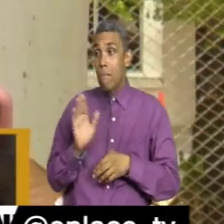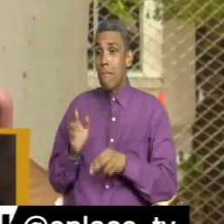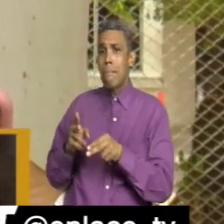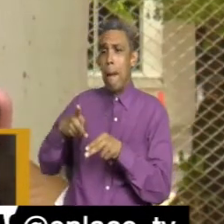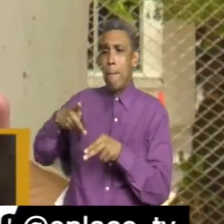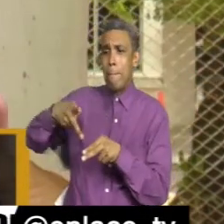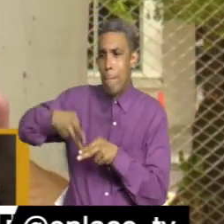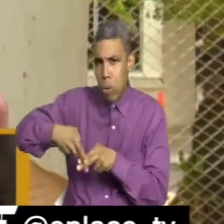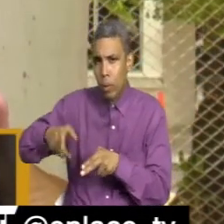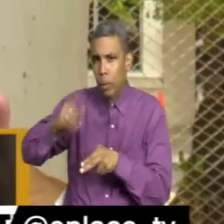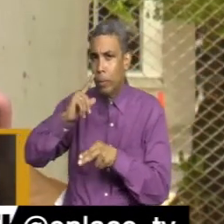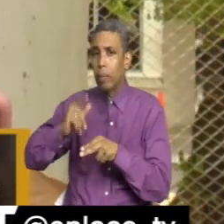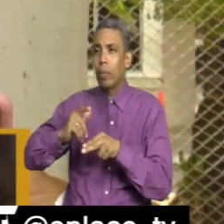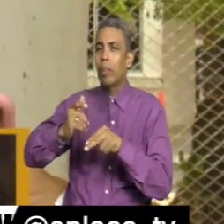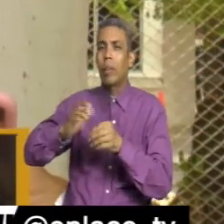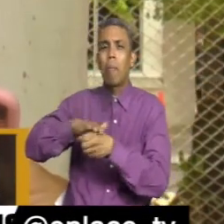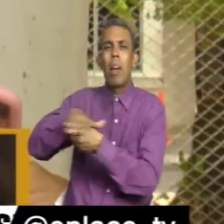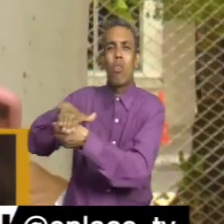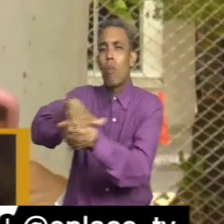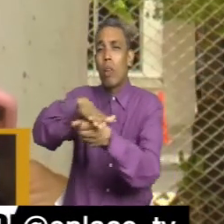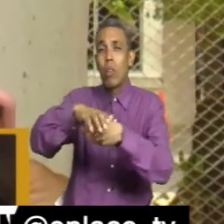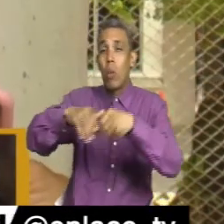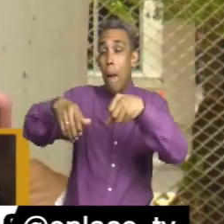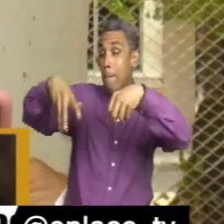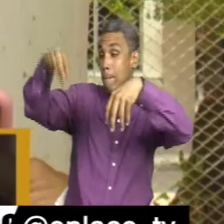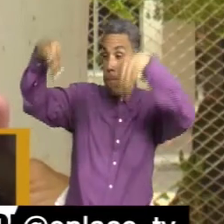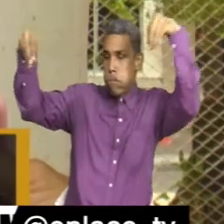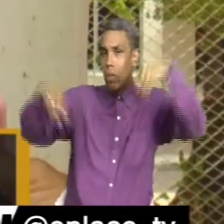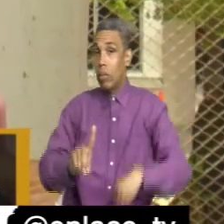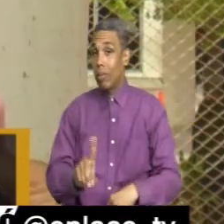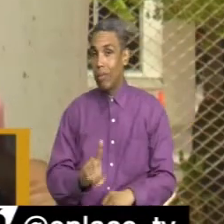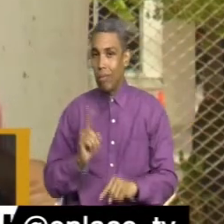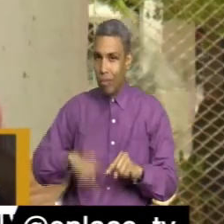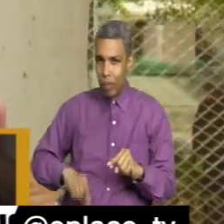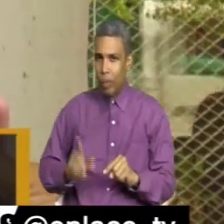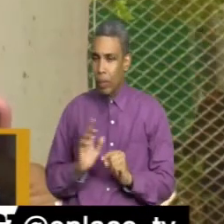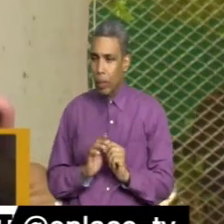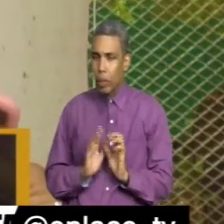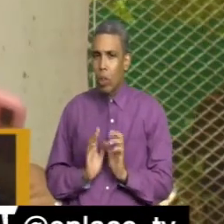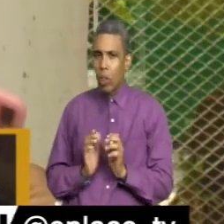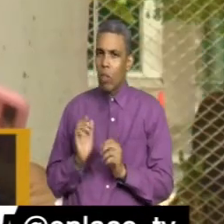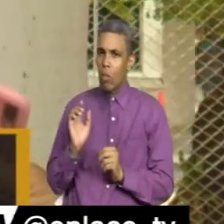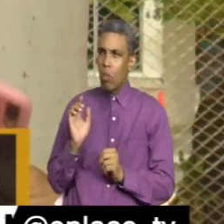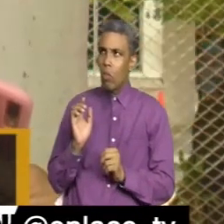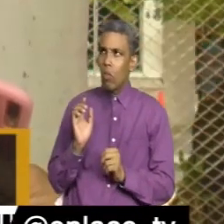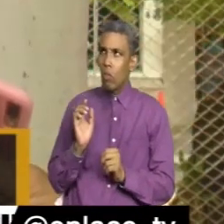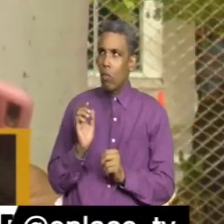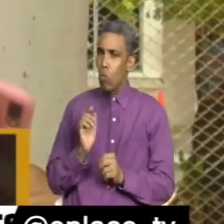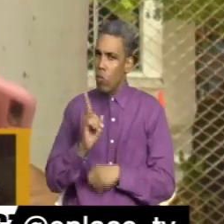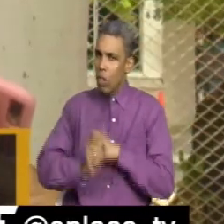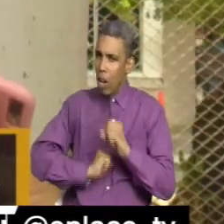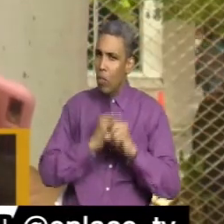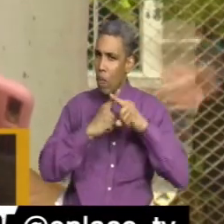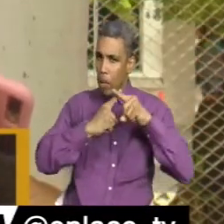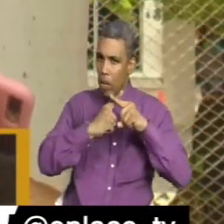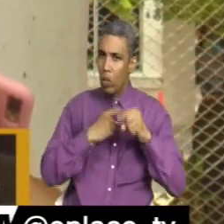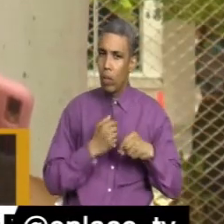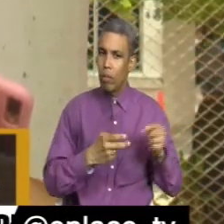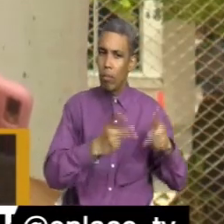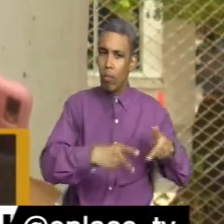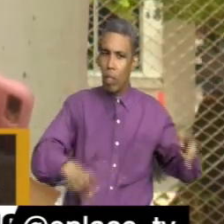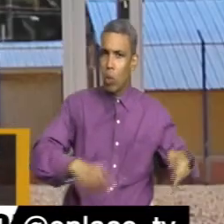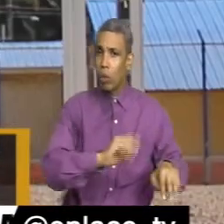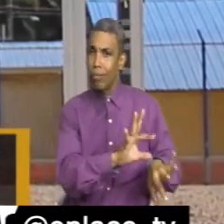digamos, trabajadores a lo largo de estos 16 meses. Prácticamente el 95% personal, digamos, de la región,